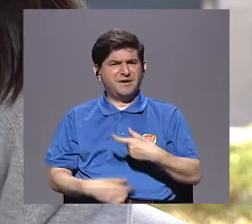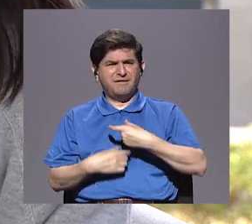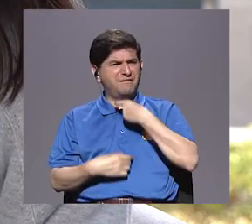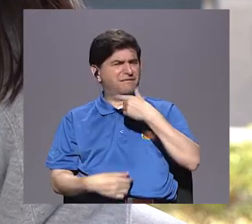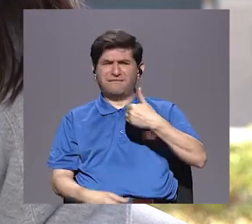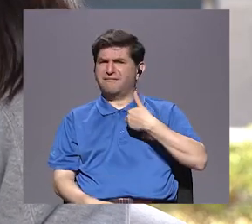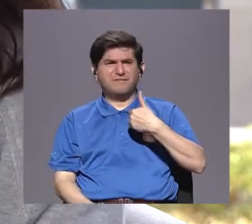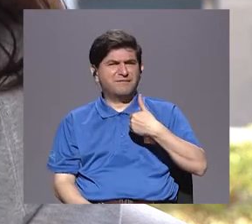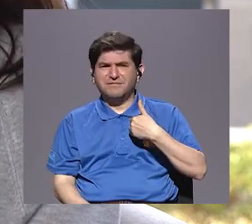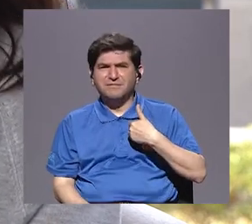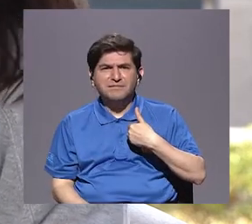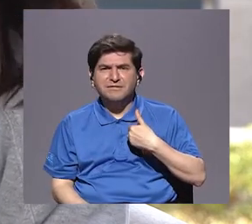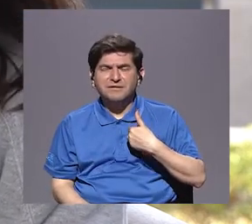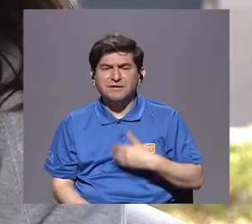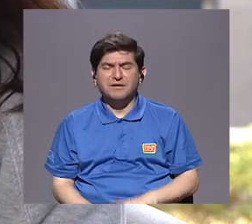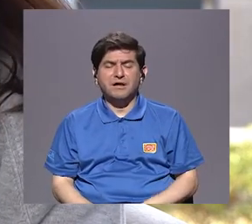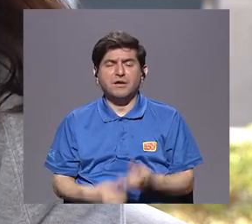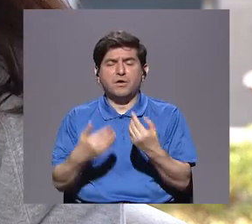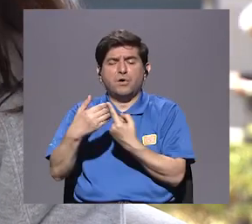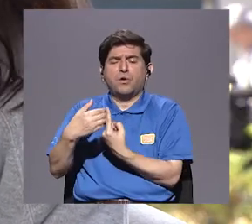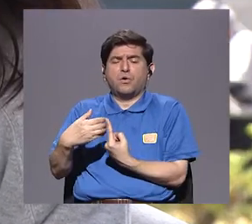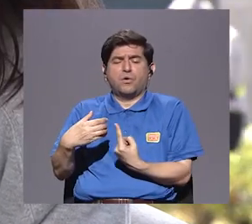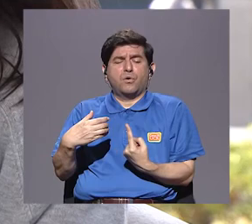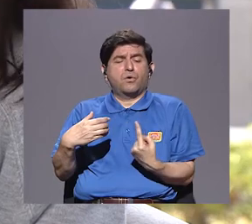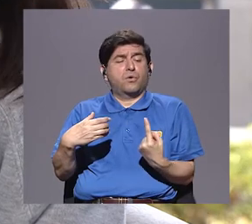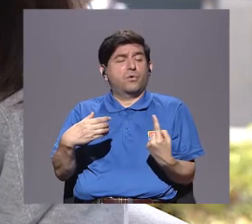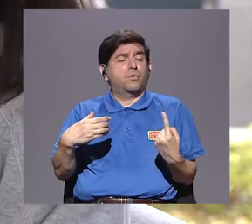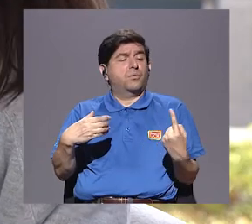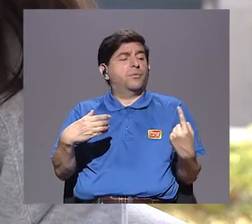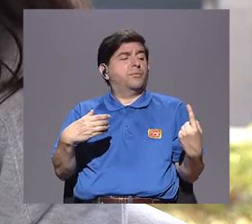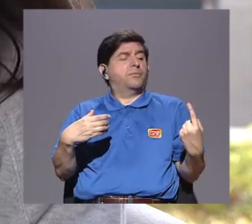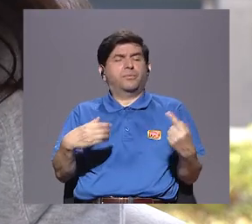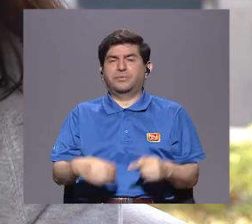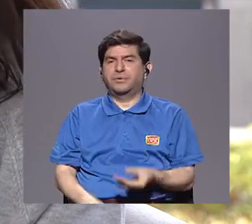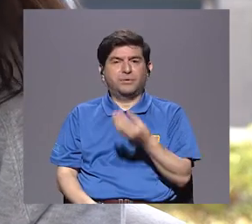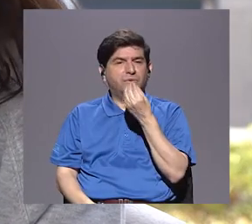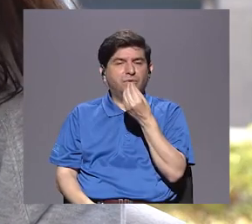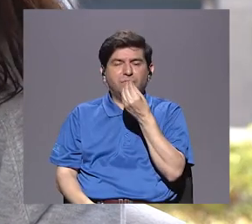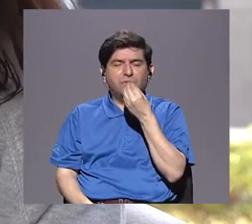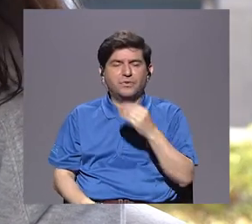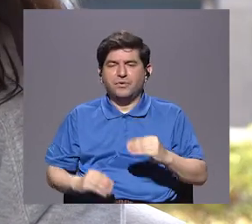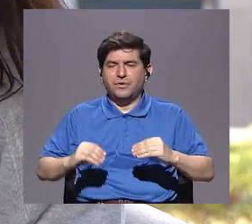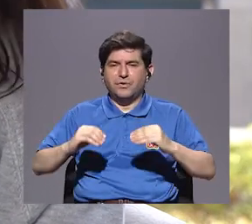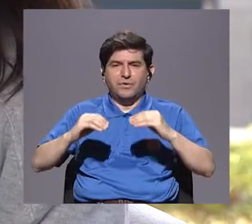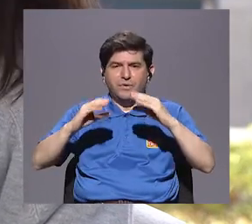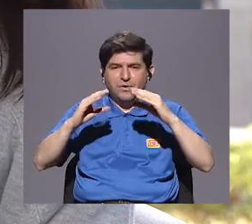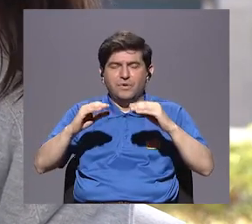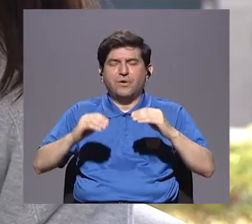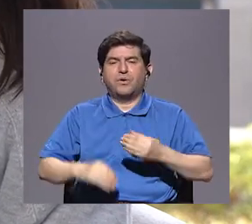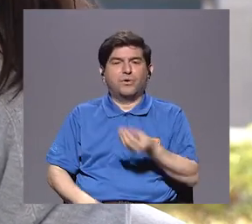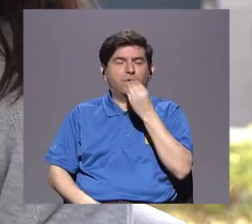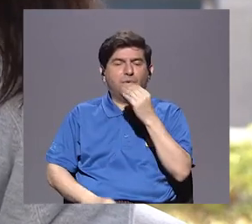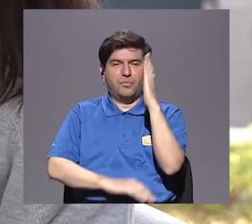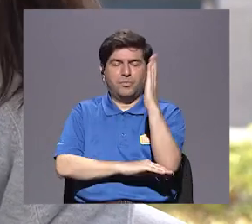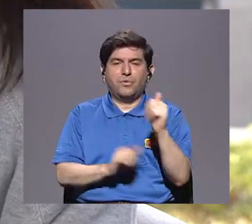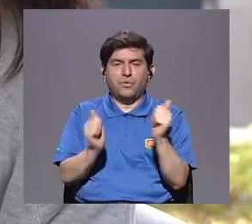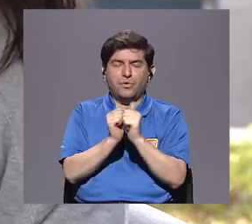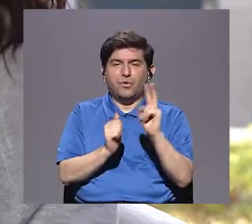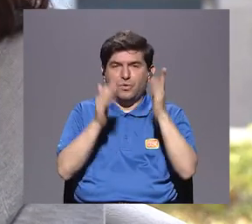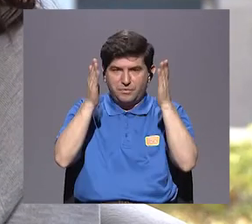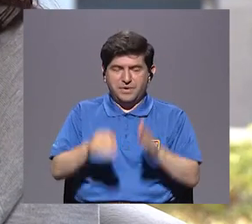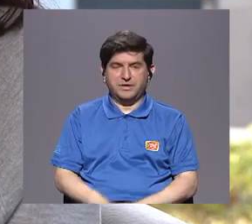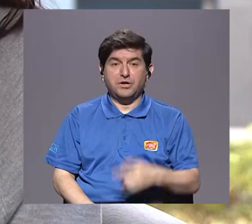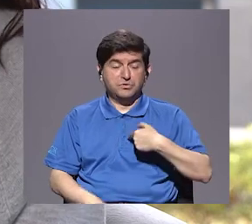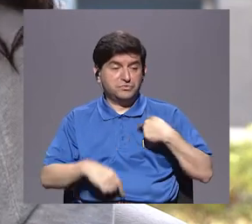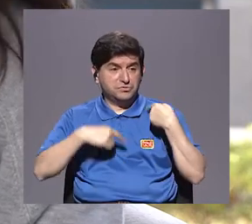la corbata. El aislamiento, por ejemplo, no almorzar con mis colegas, en mi casa,